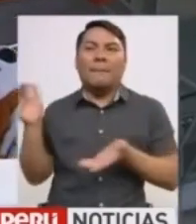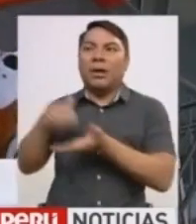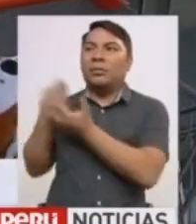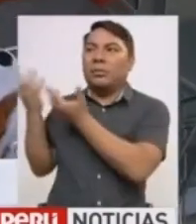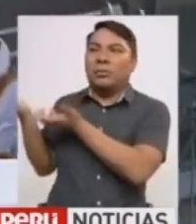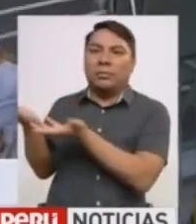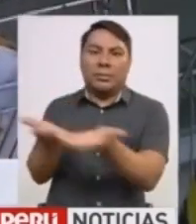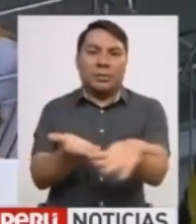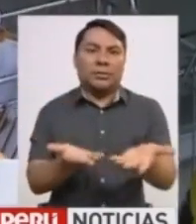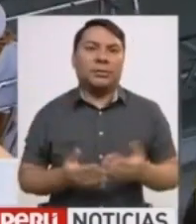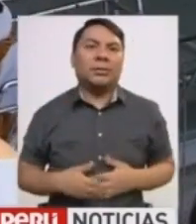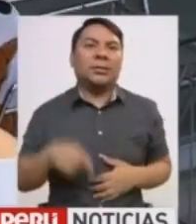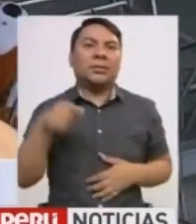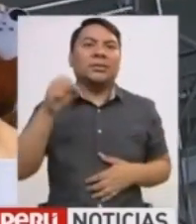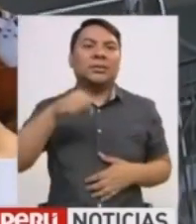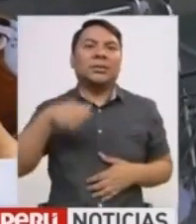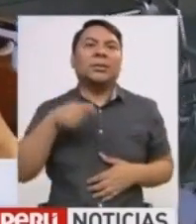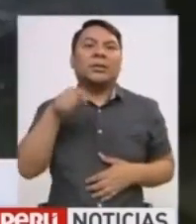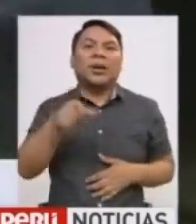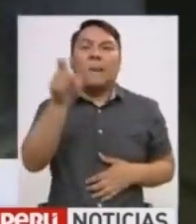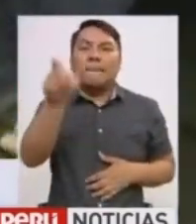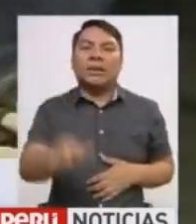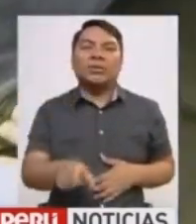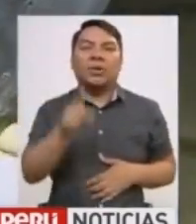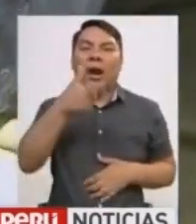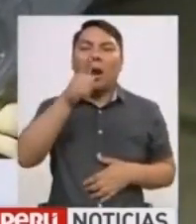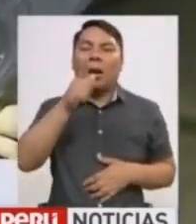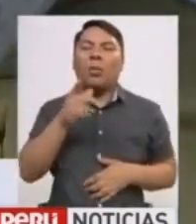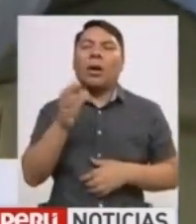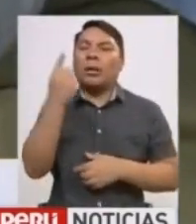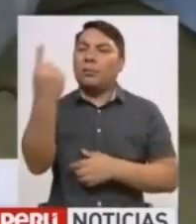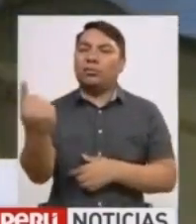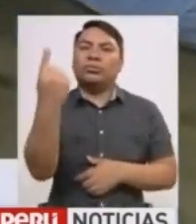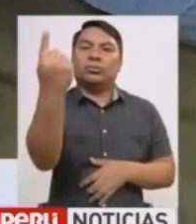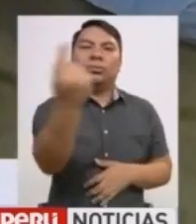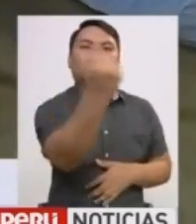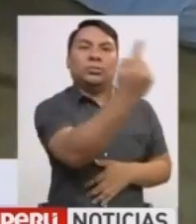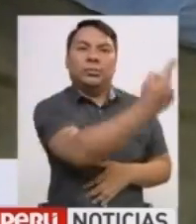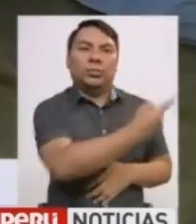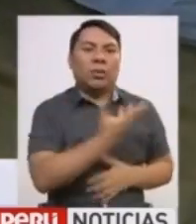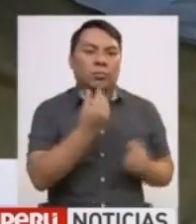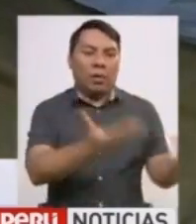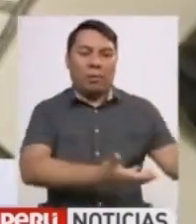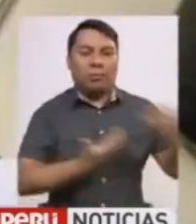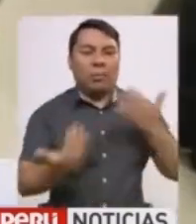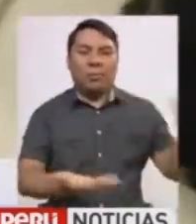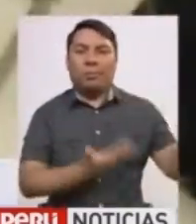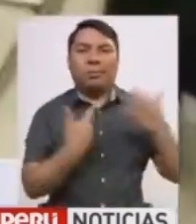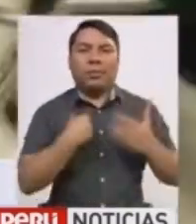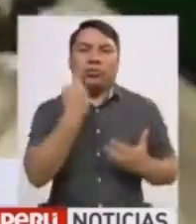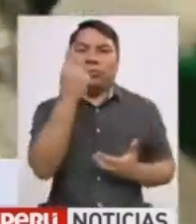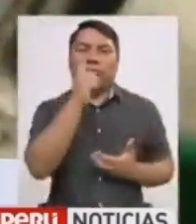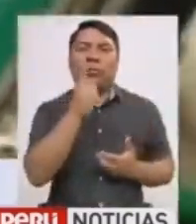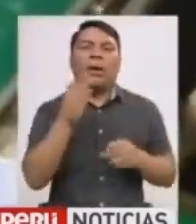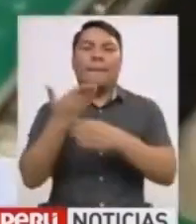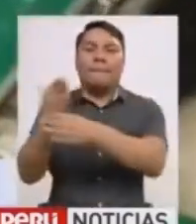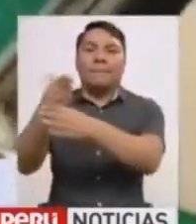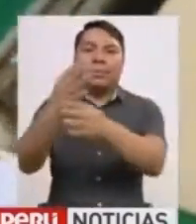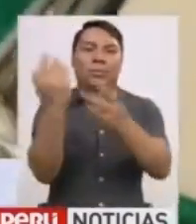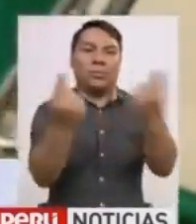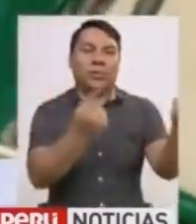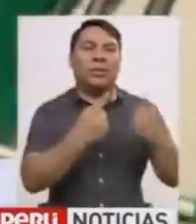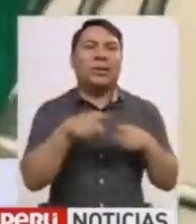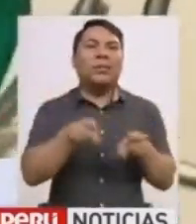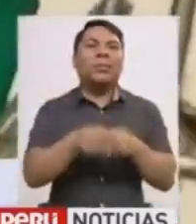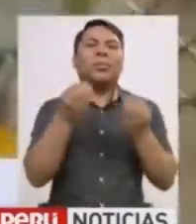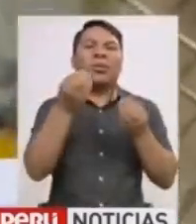den agua y solamente un paquete por persona. El pánico por el supuesto desabastecimiento de agua en la capital se generó en las